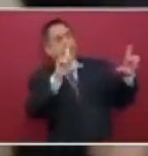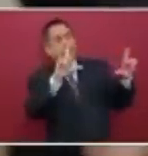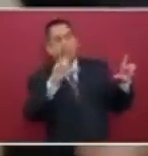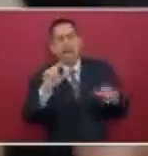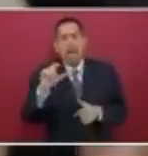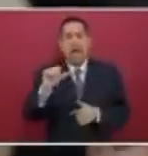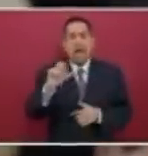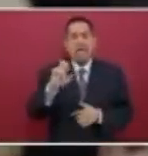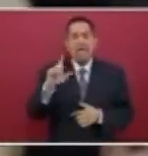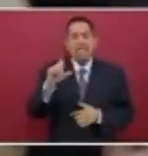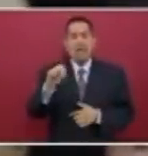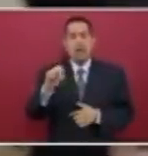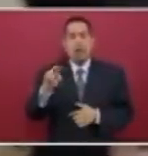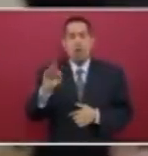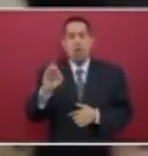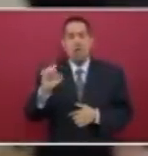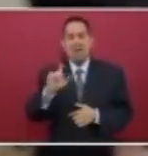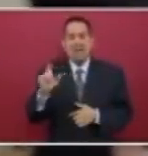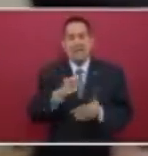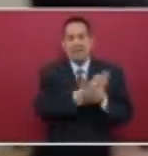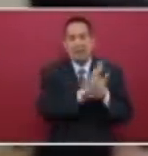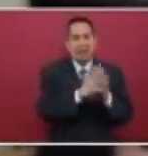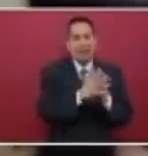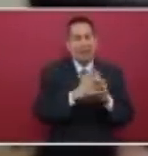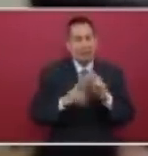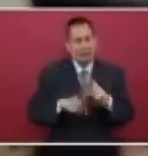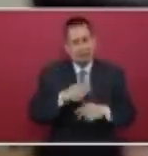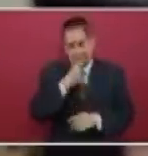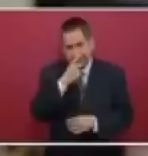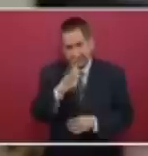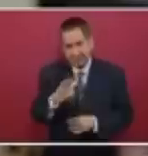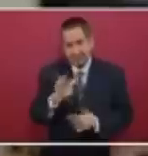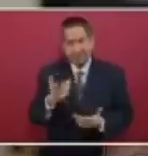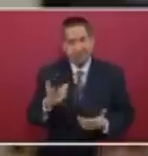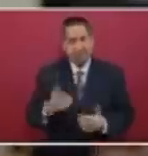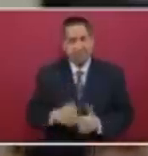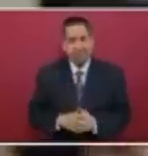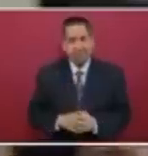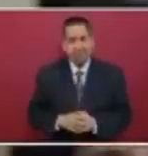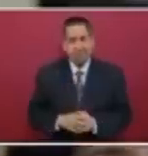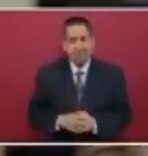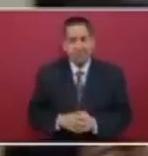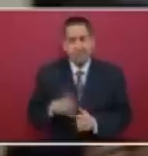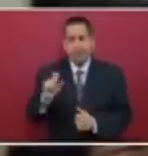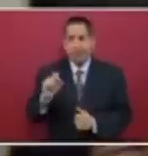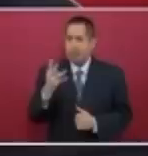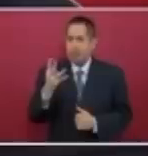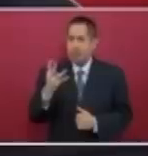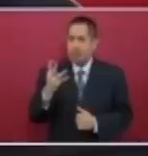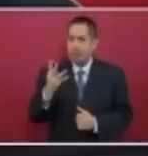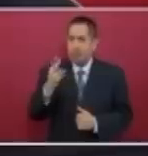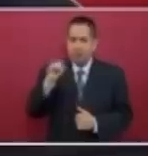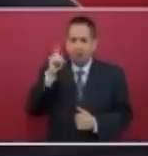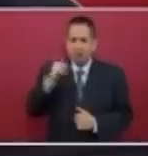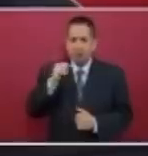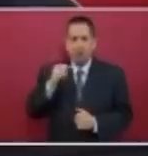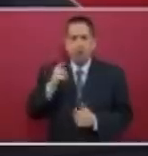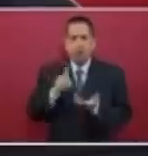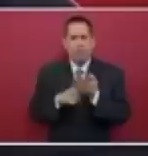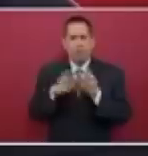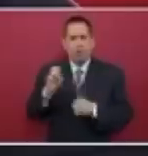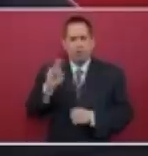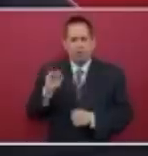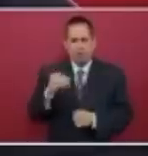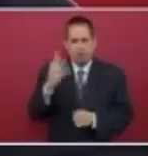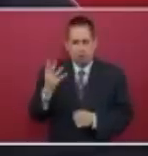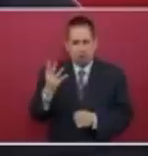arellano félix y quiero comentarle presidente el 24 de marzo de 1994